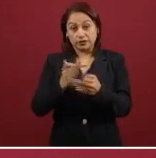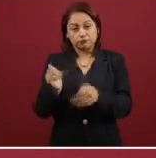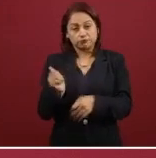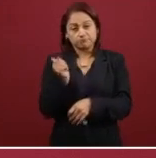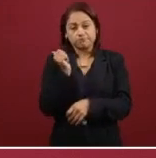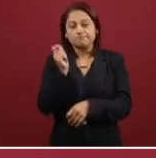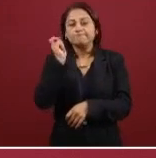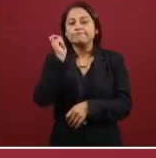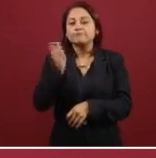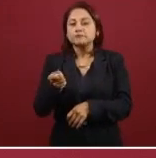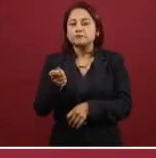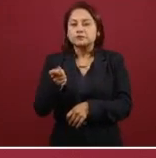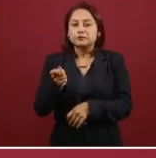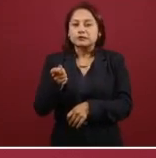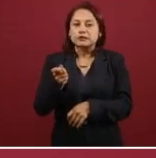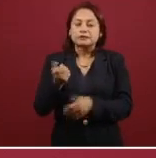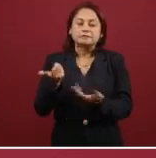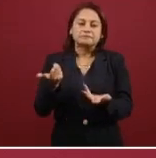al pueblo